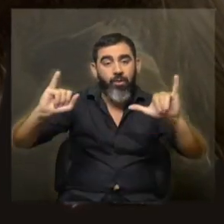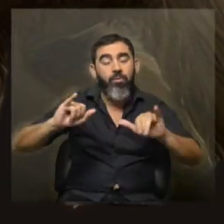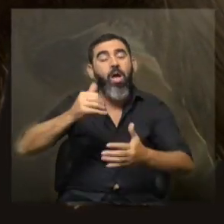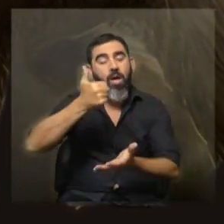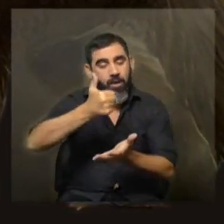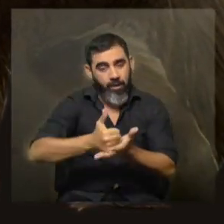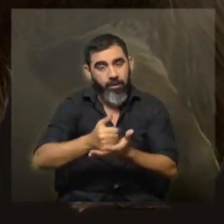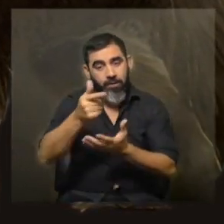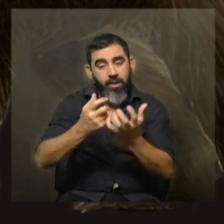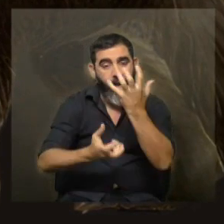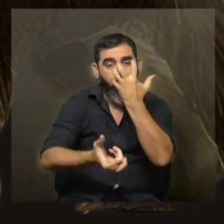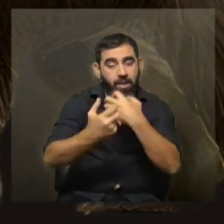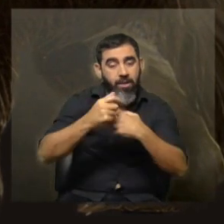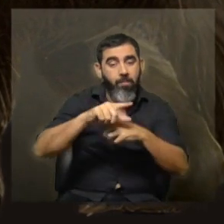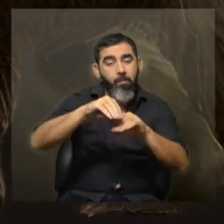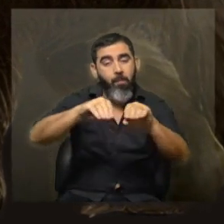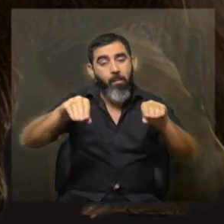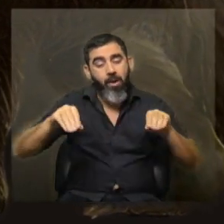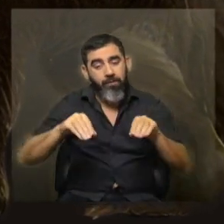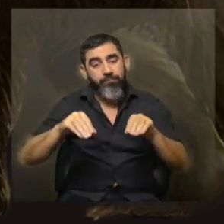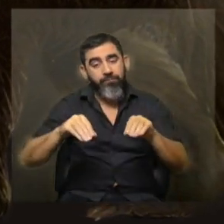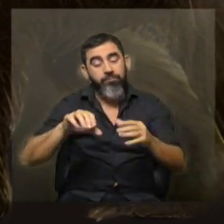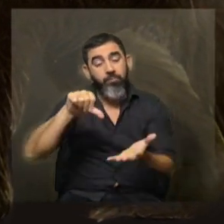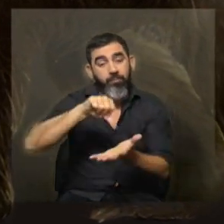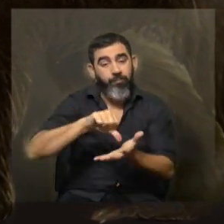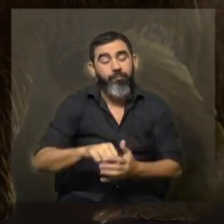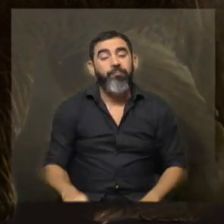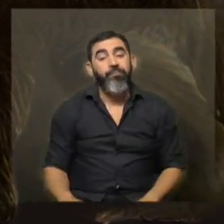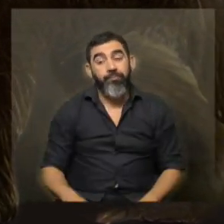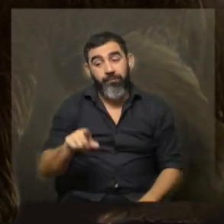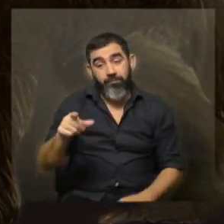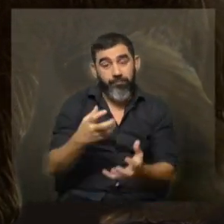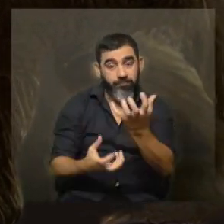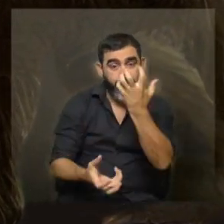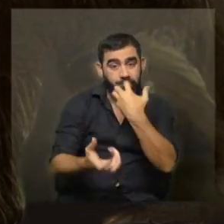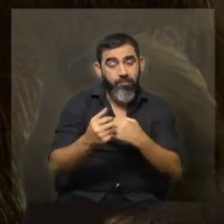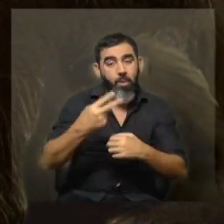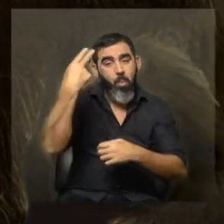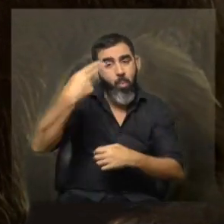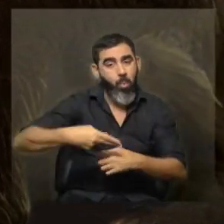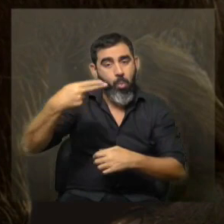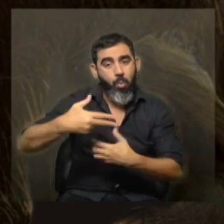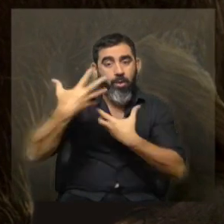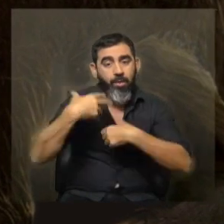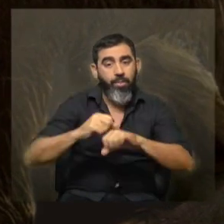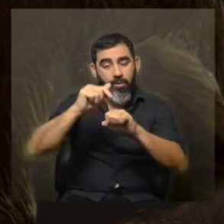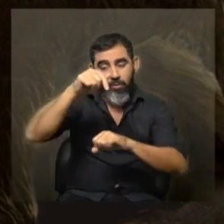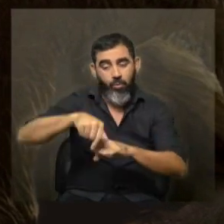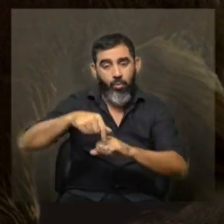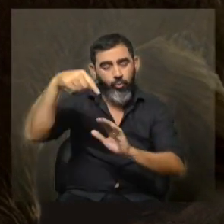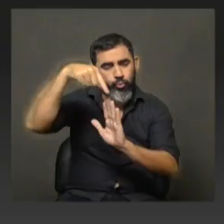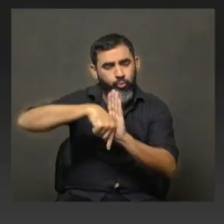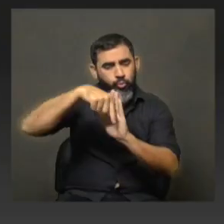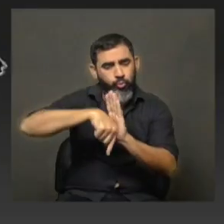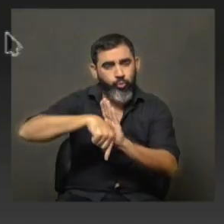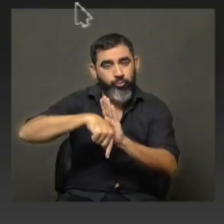presencia del perezoso terrestre Notroteriops en el país. Esta especie de perezoso nunca había sido descubierta tan al sur.